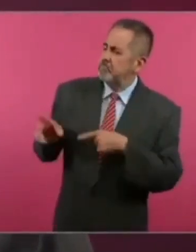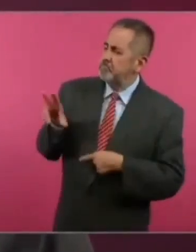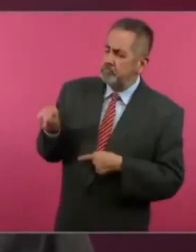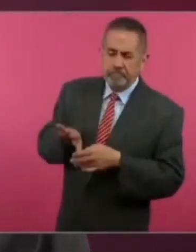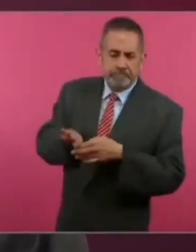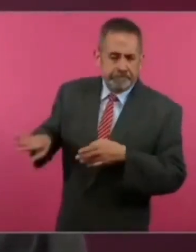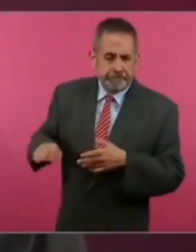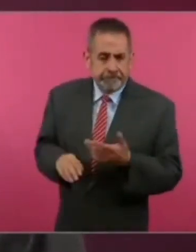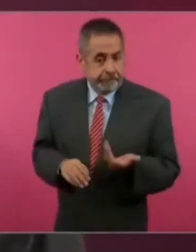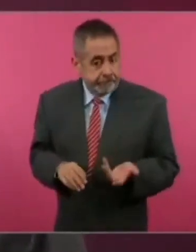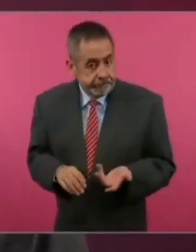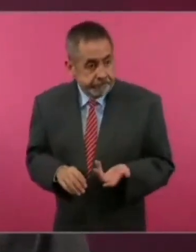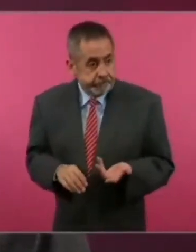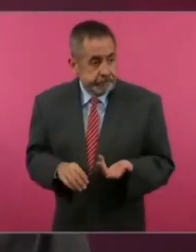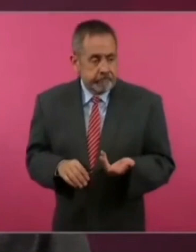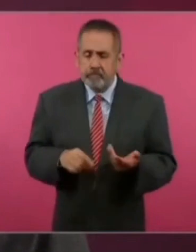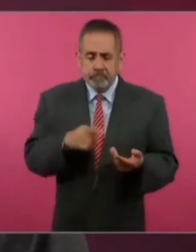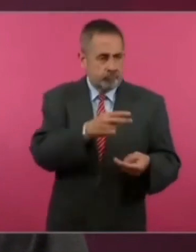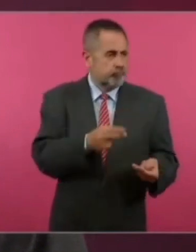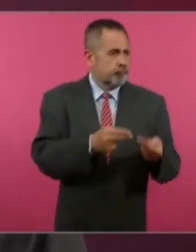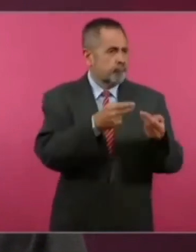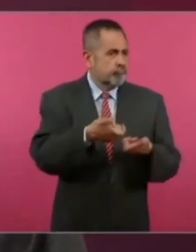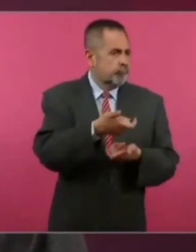se iba a beneficiar todo el pueblo.